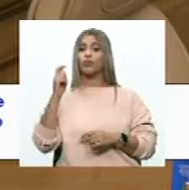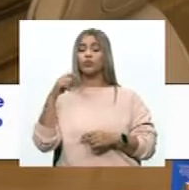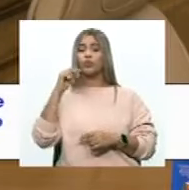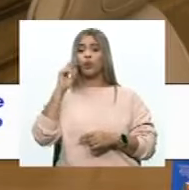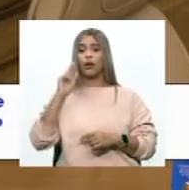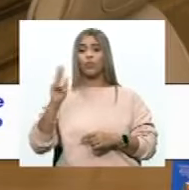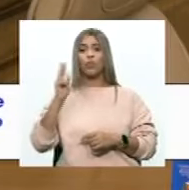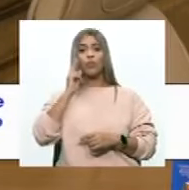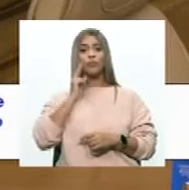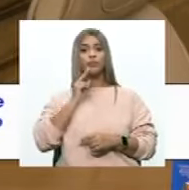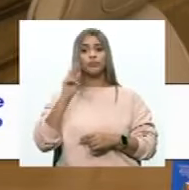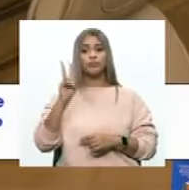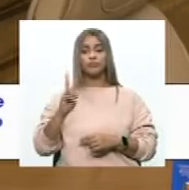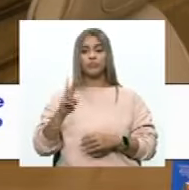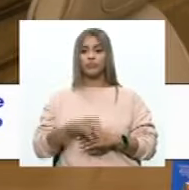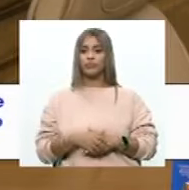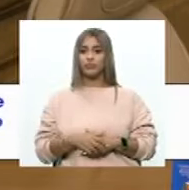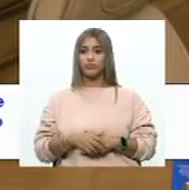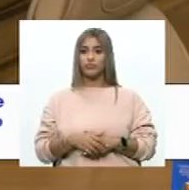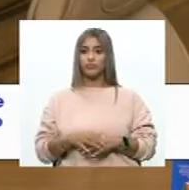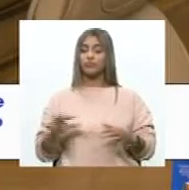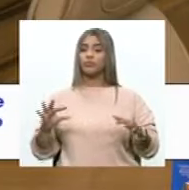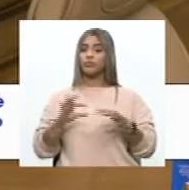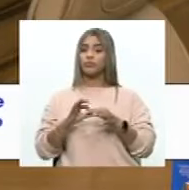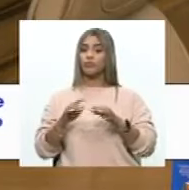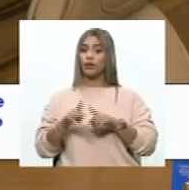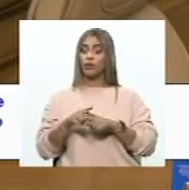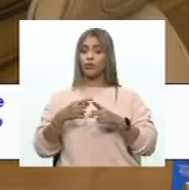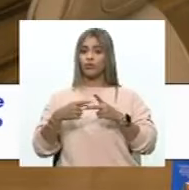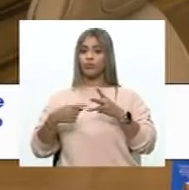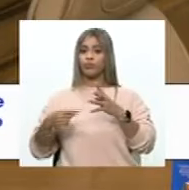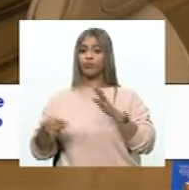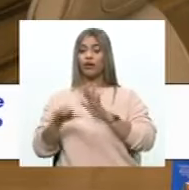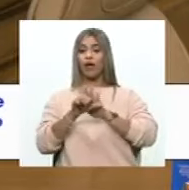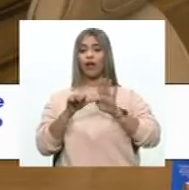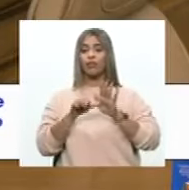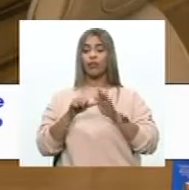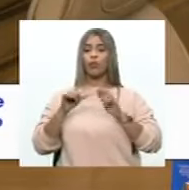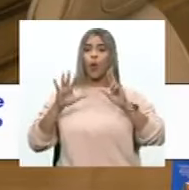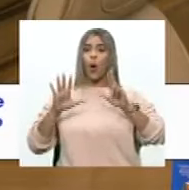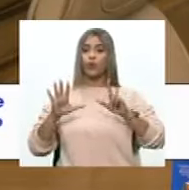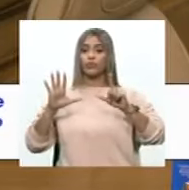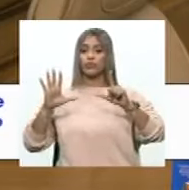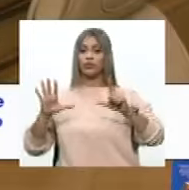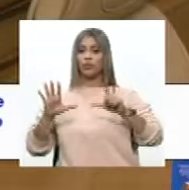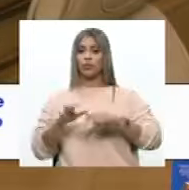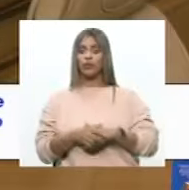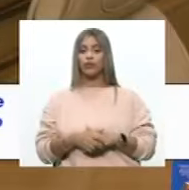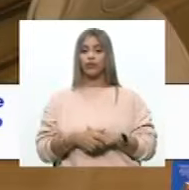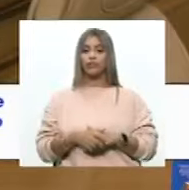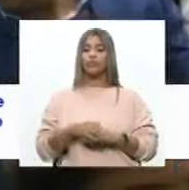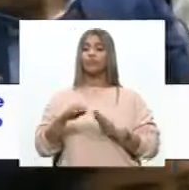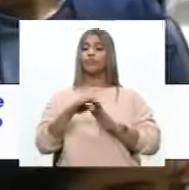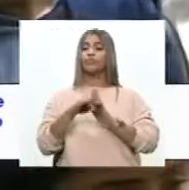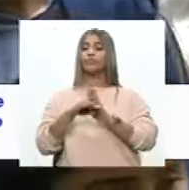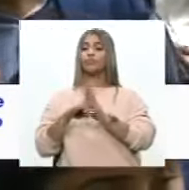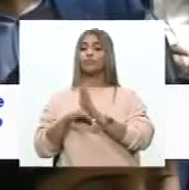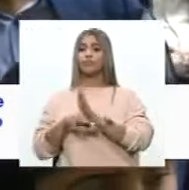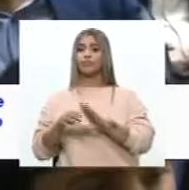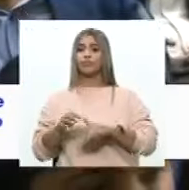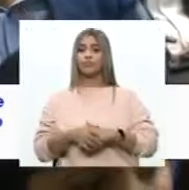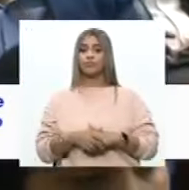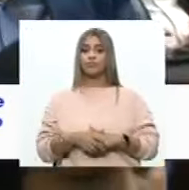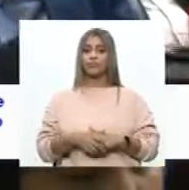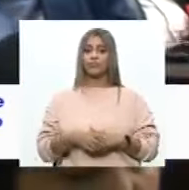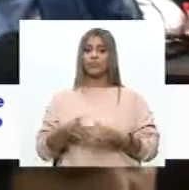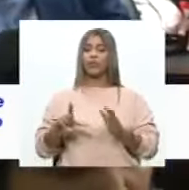República Bolivariana de Venezuela, en concordancia con lo dispuesto en el artículo 87 del decreto con rango, valor y